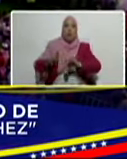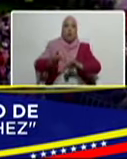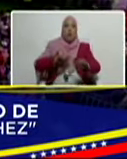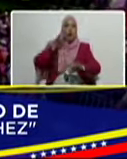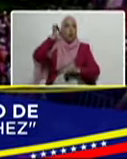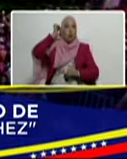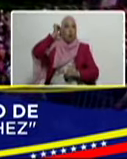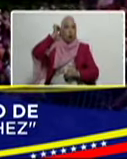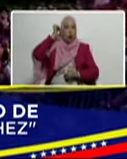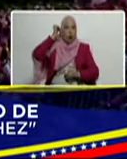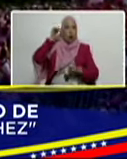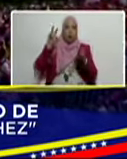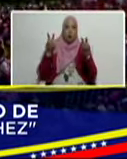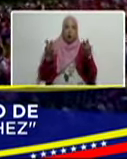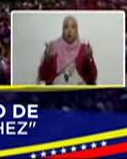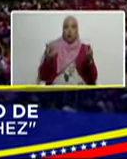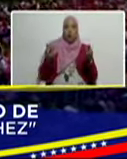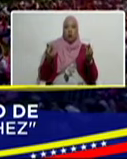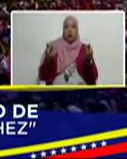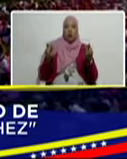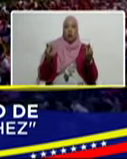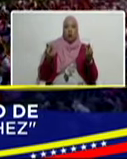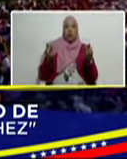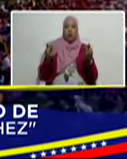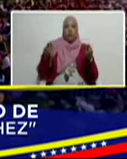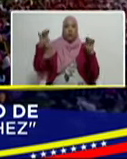mujeres. Porque se desbordó.